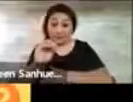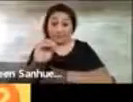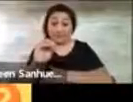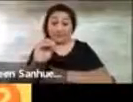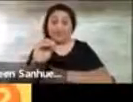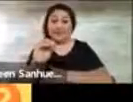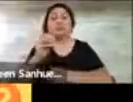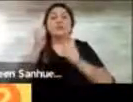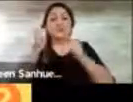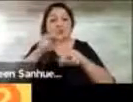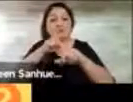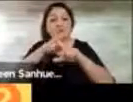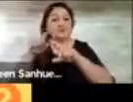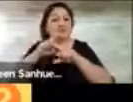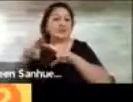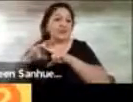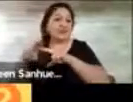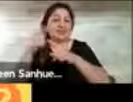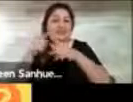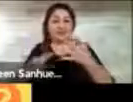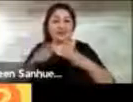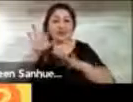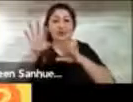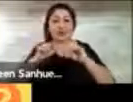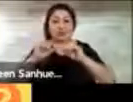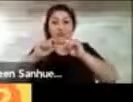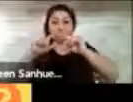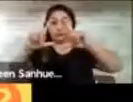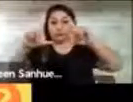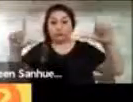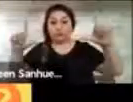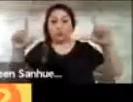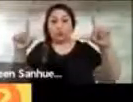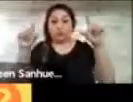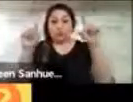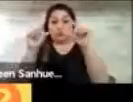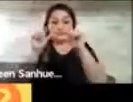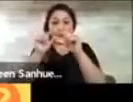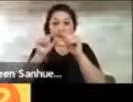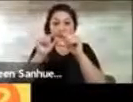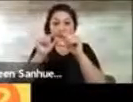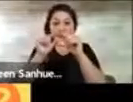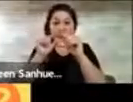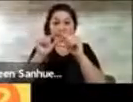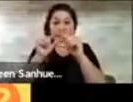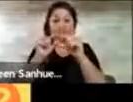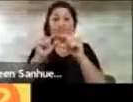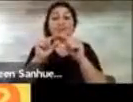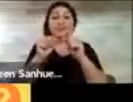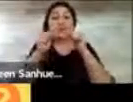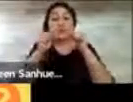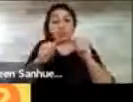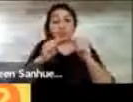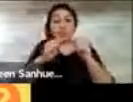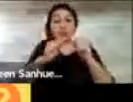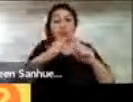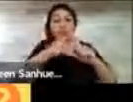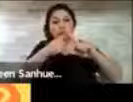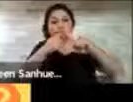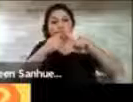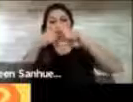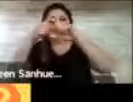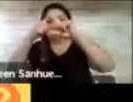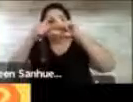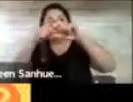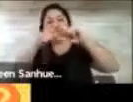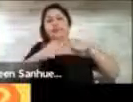distintas cosas. Se pueden agrandar o achicar los objetos. Se pueden multiplicar, como que vayan